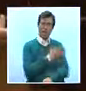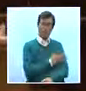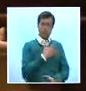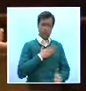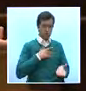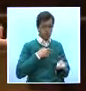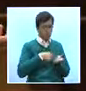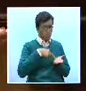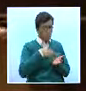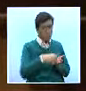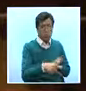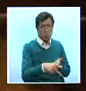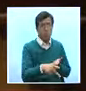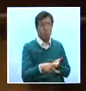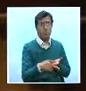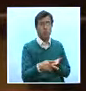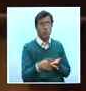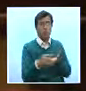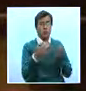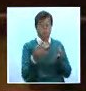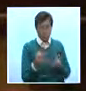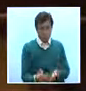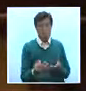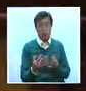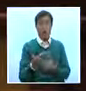hubiese sido tributada, sí sería justo que se